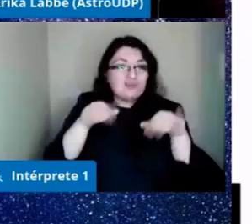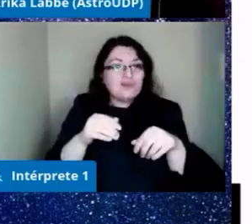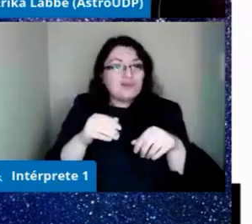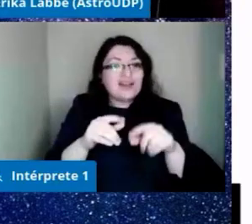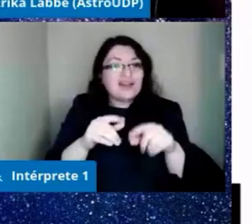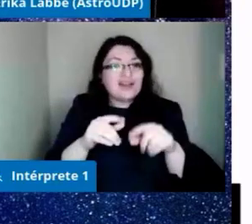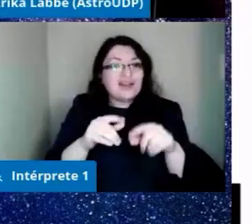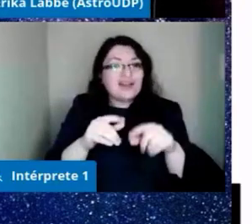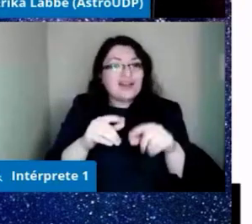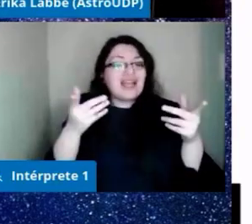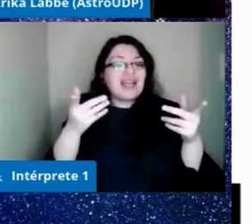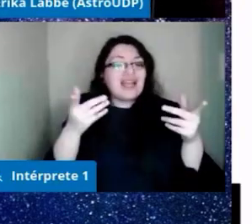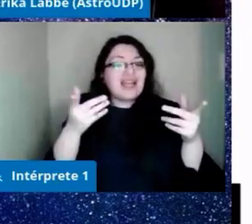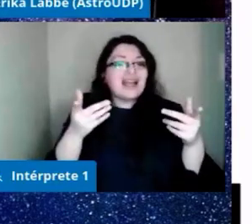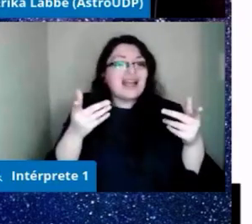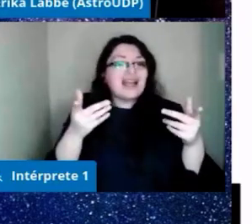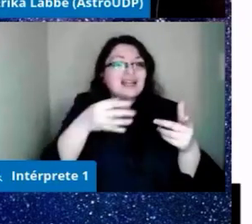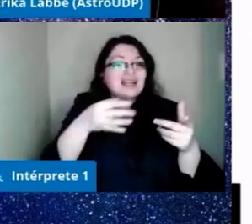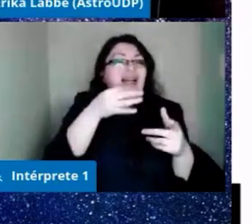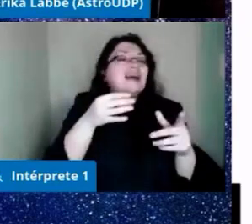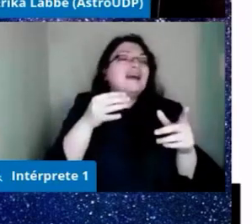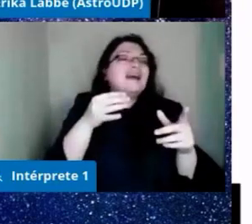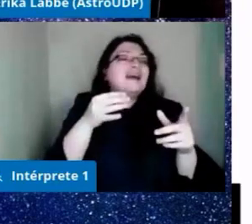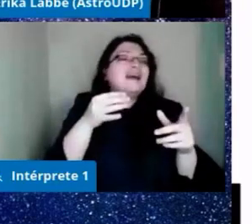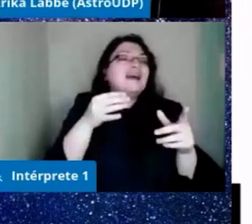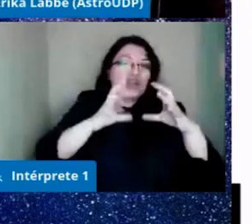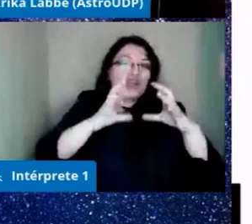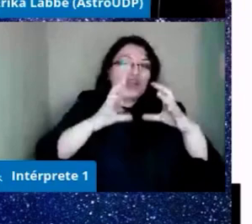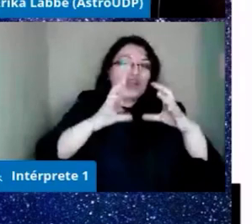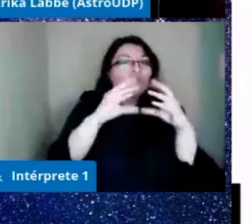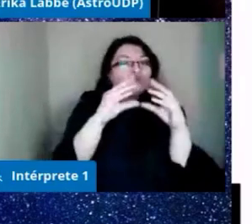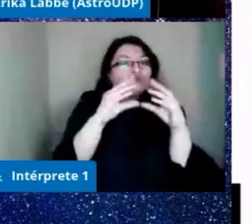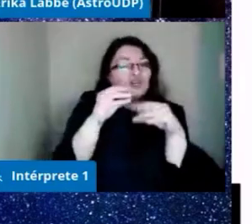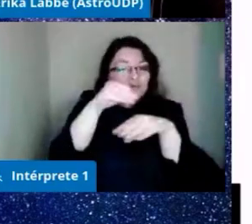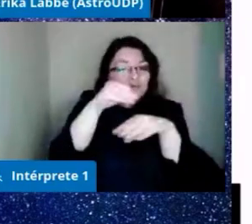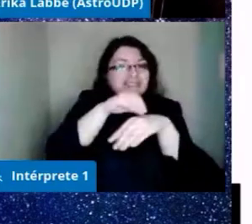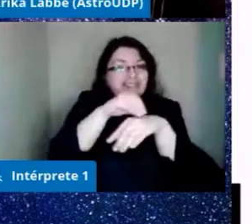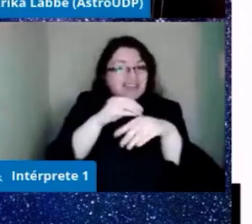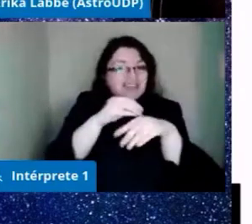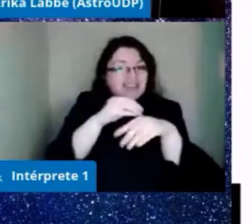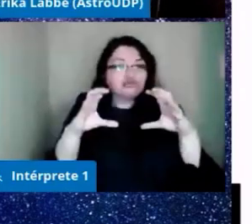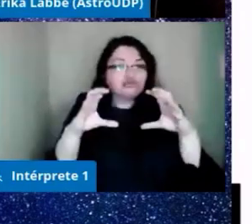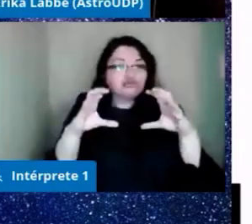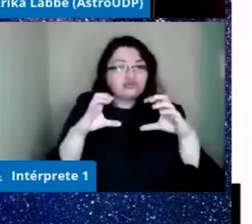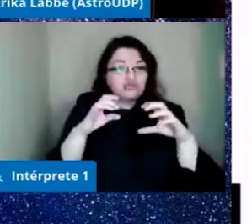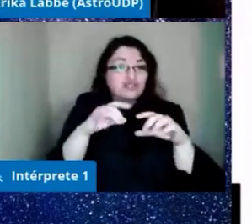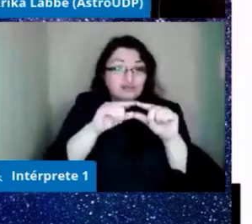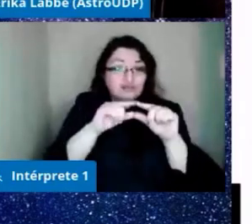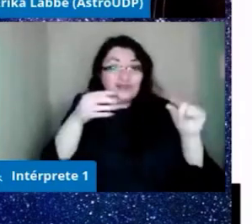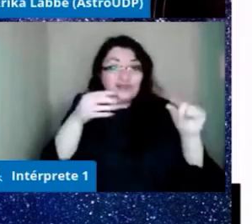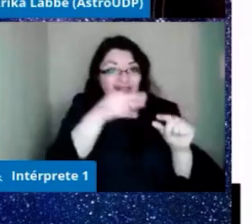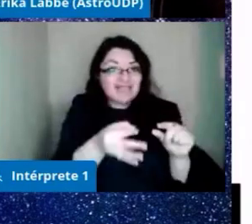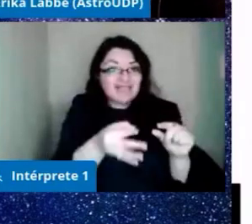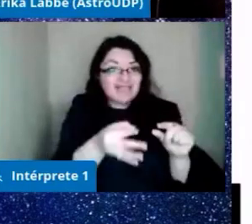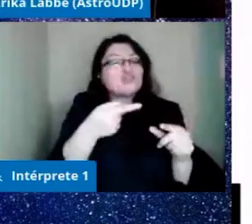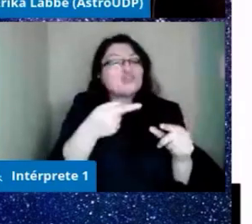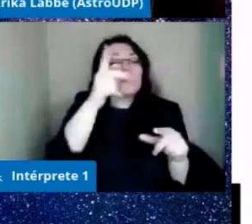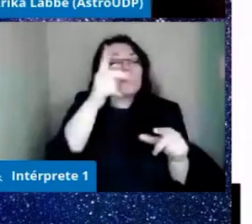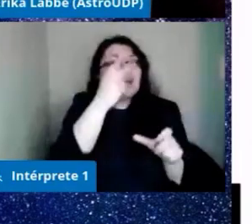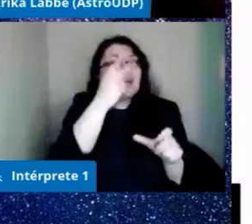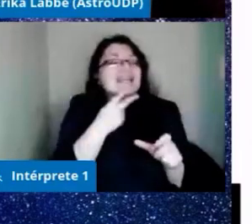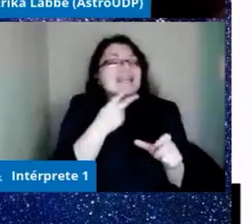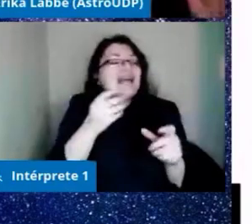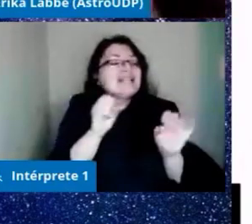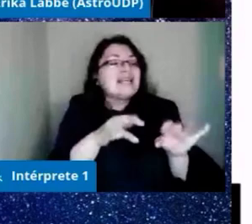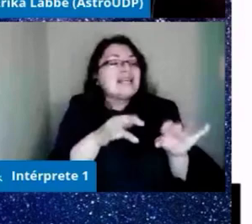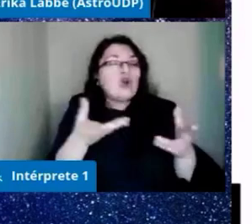enseñan a ciegos cómo son las nebulosas. También hay una nota que salió en el New York Times, justamente para el eclipse, un punto de prensa que se